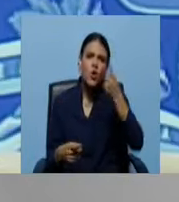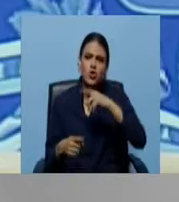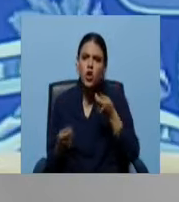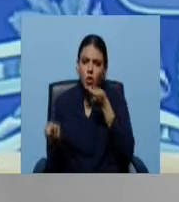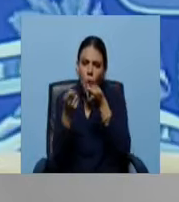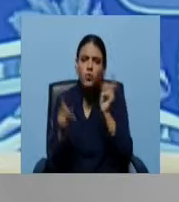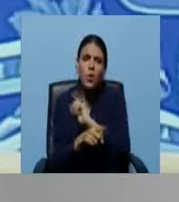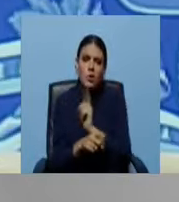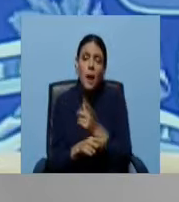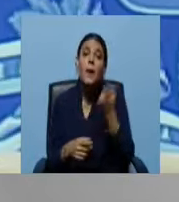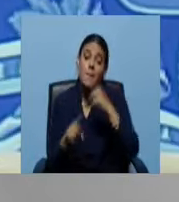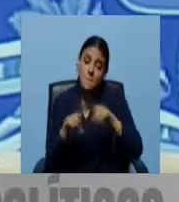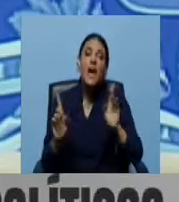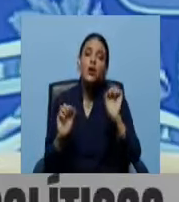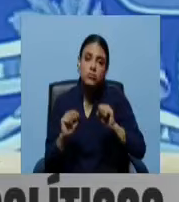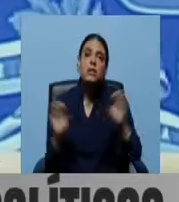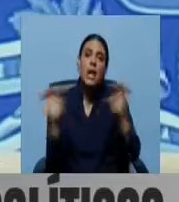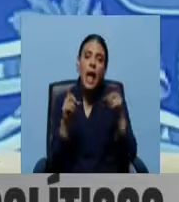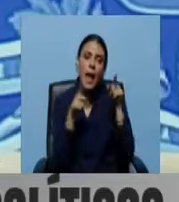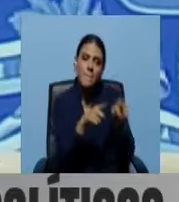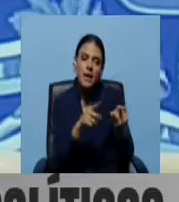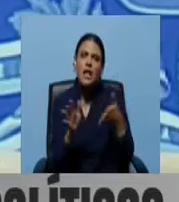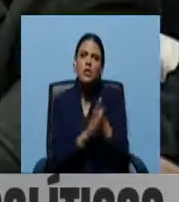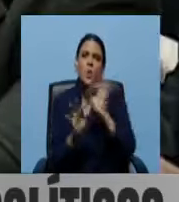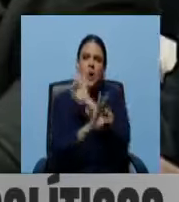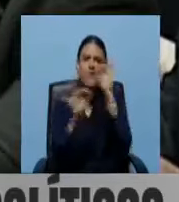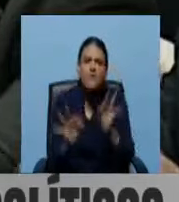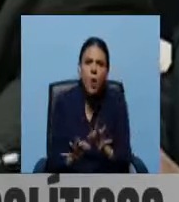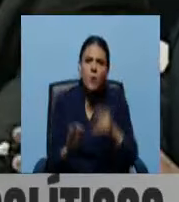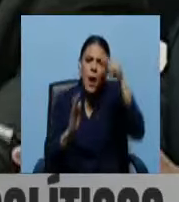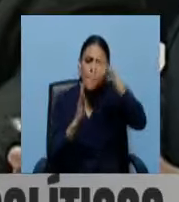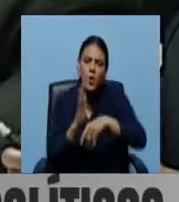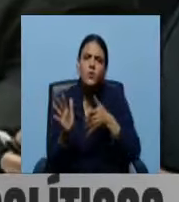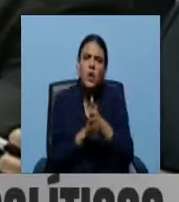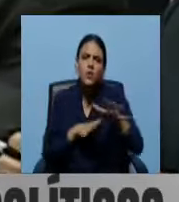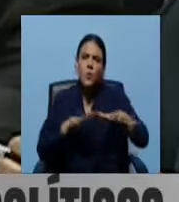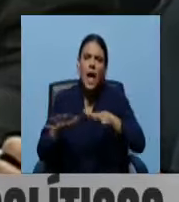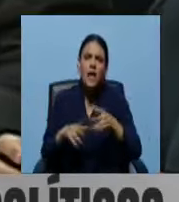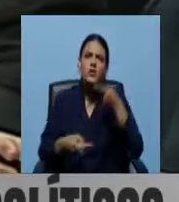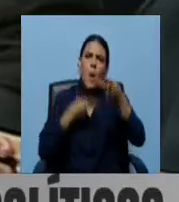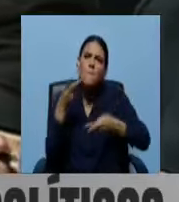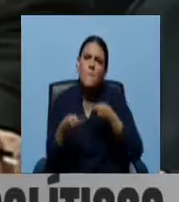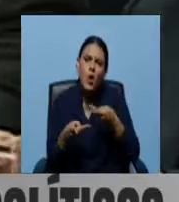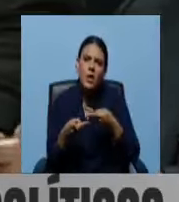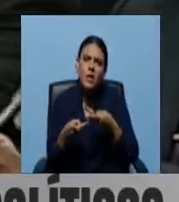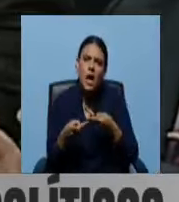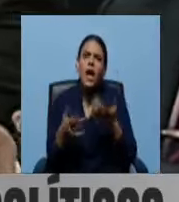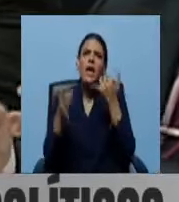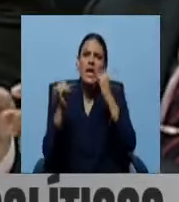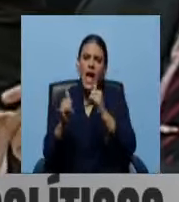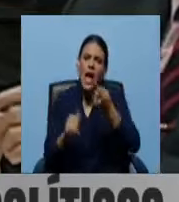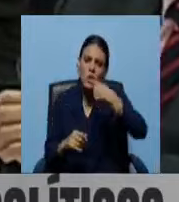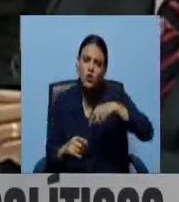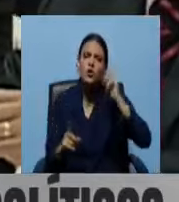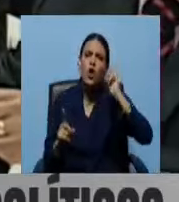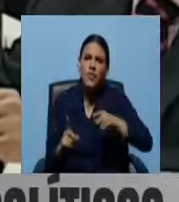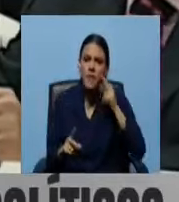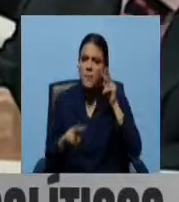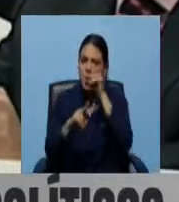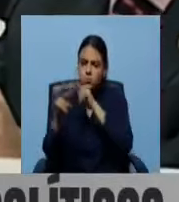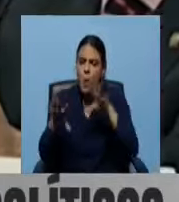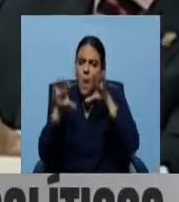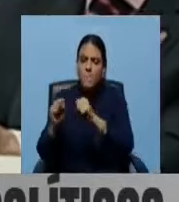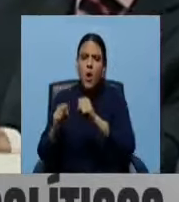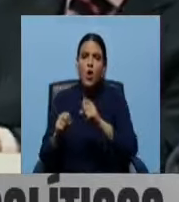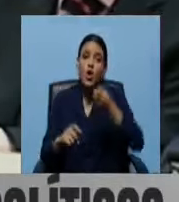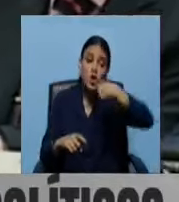pero sí de la emergencia de formas extremas de acción política que tiene que ser debidamente atendida por